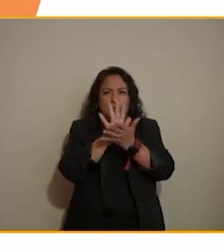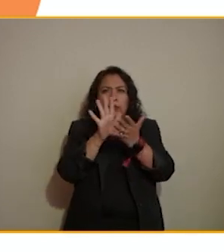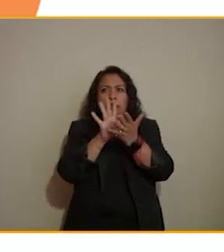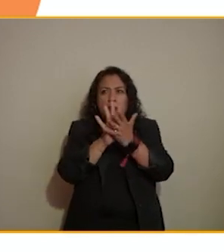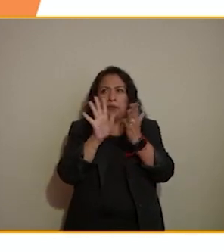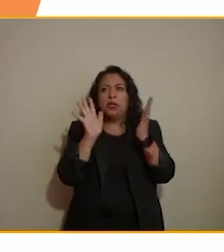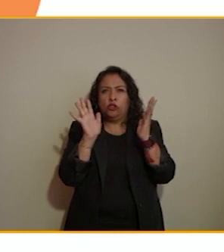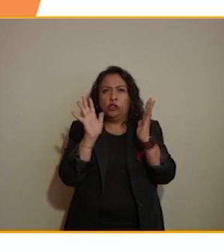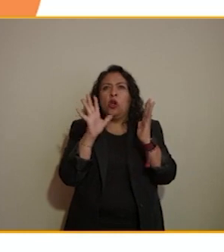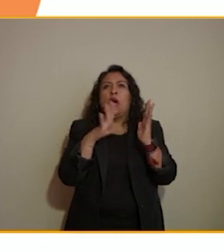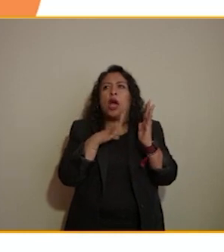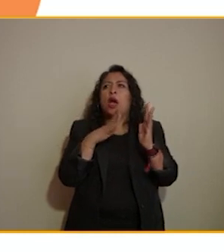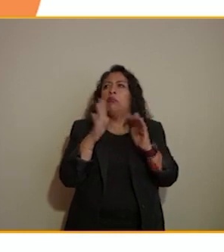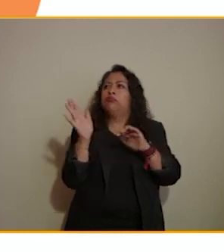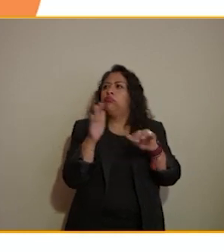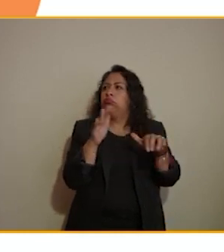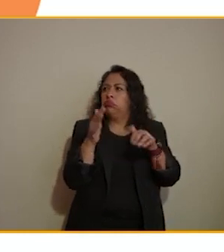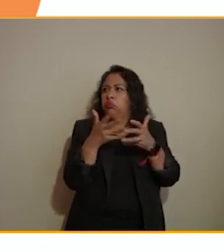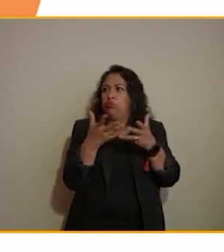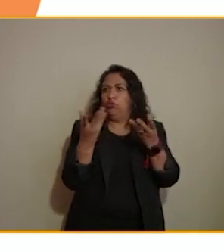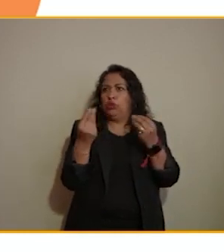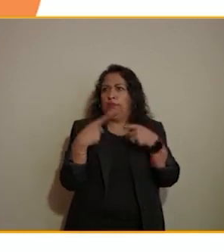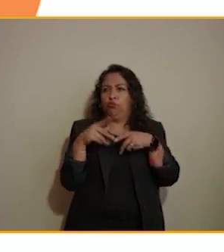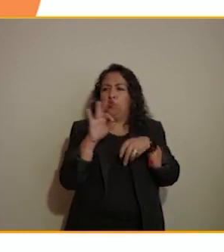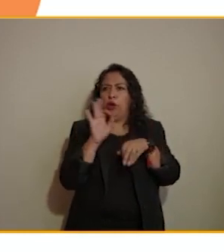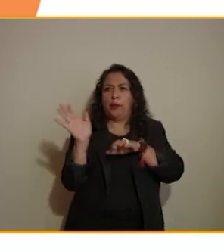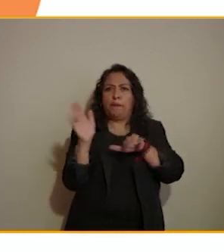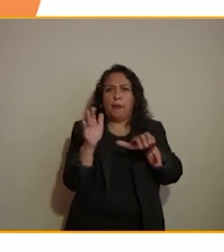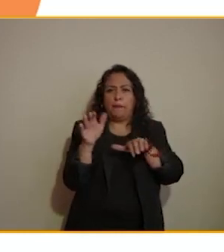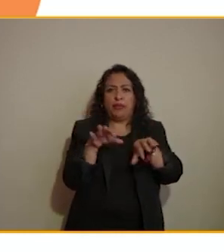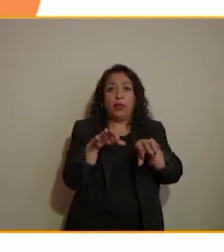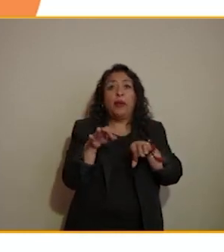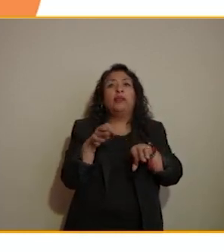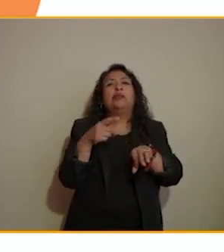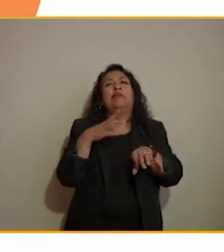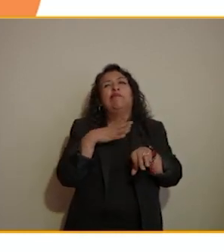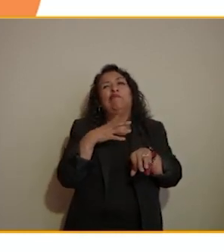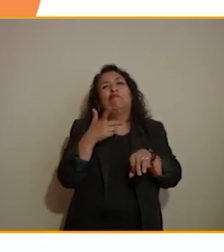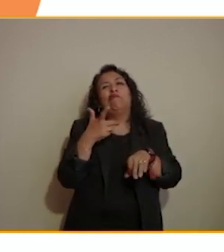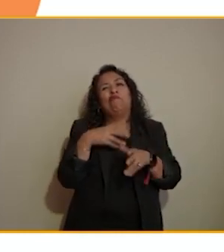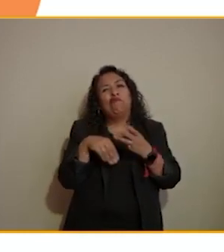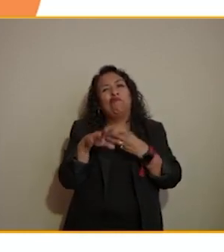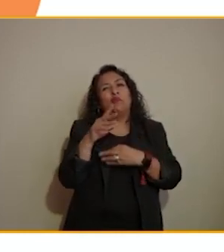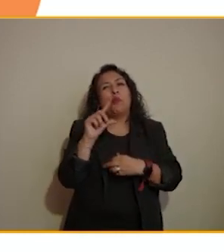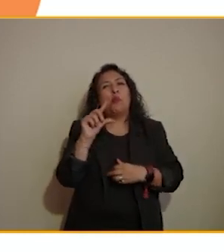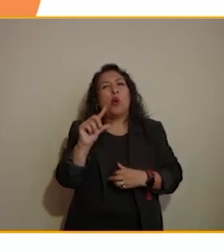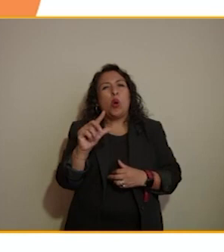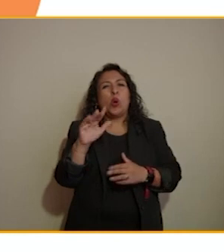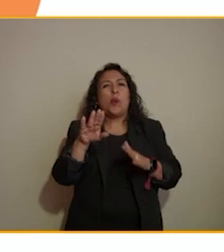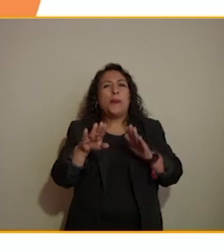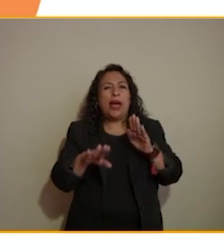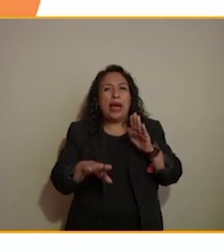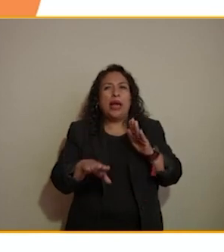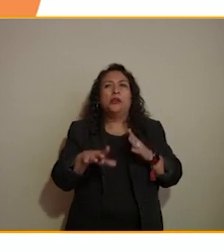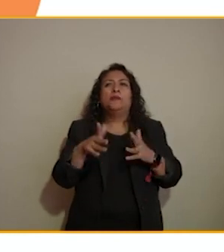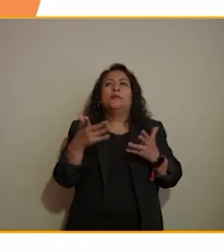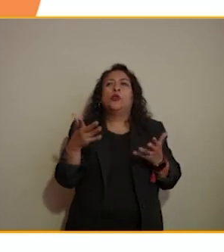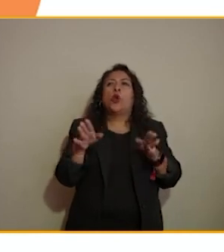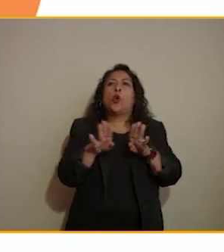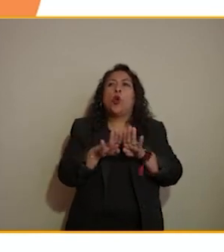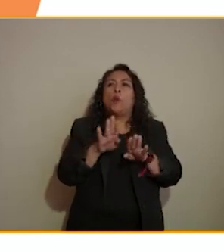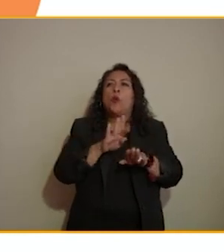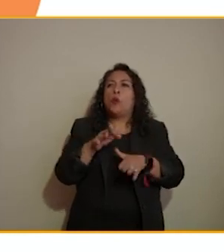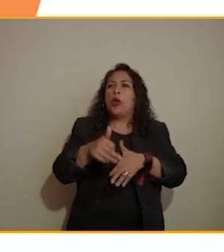o esta empleabilidad grande, entonces nosotros estamos teniendo una baja productividad. ¿Cómo podemos hablar entonces